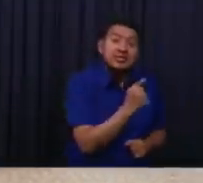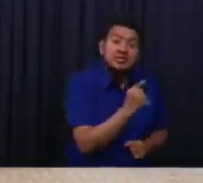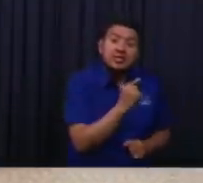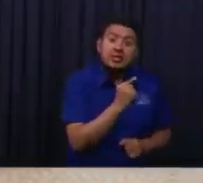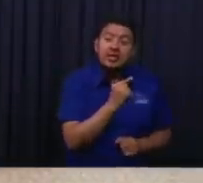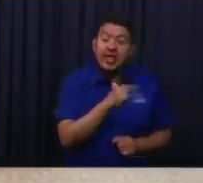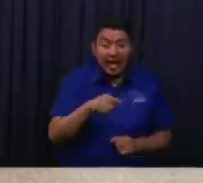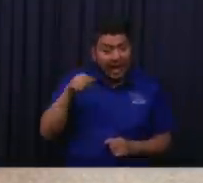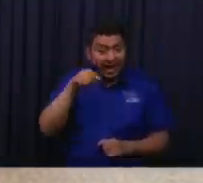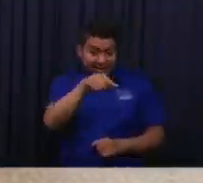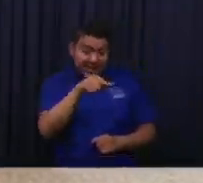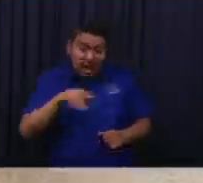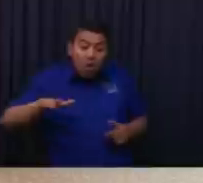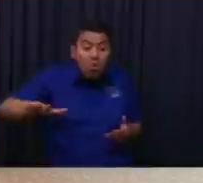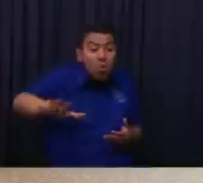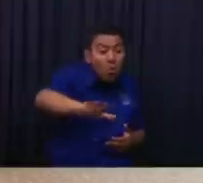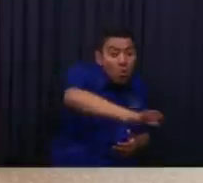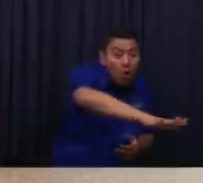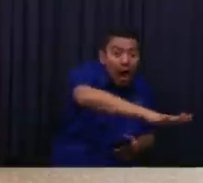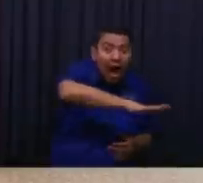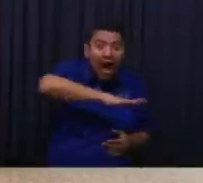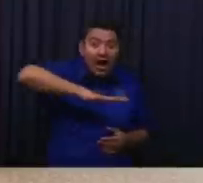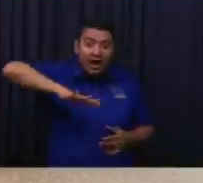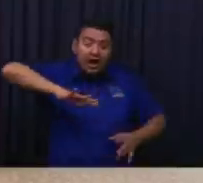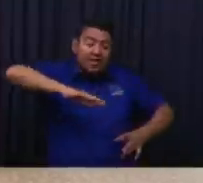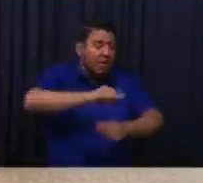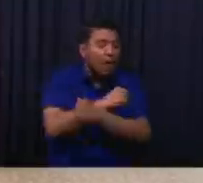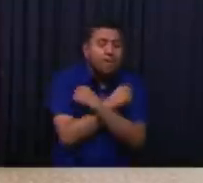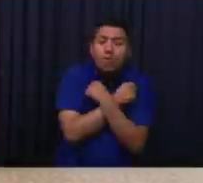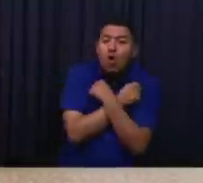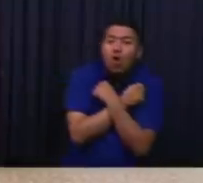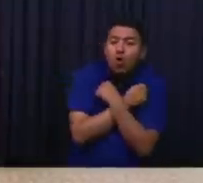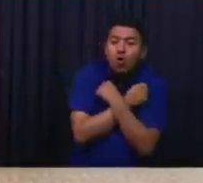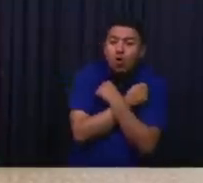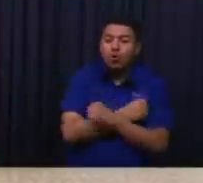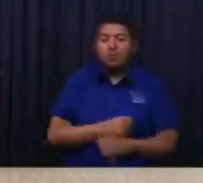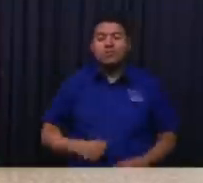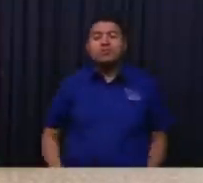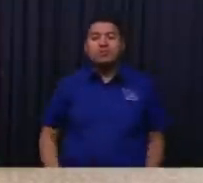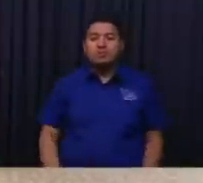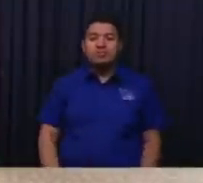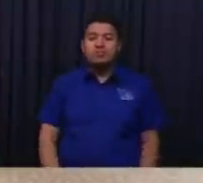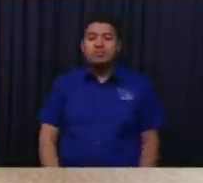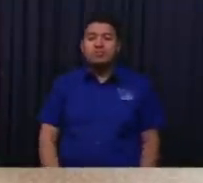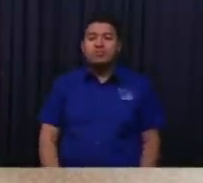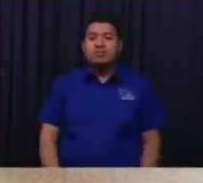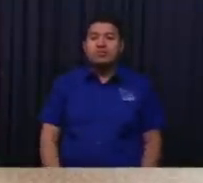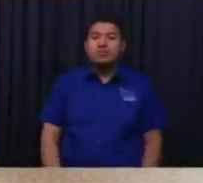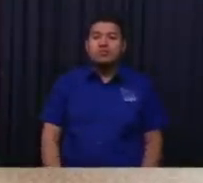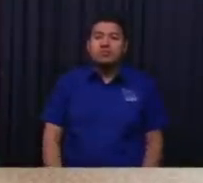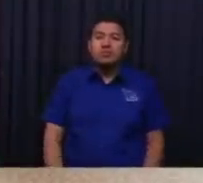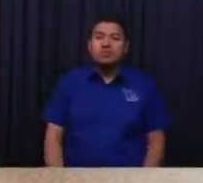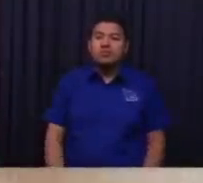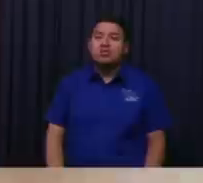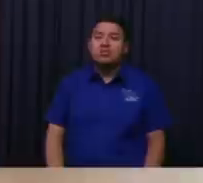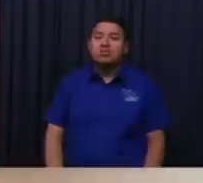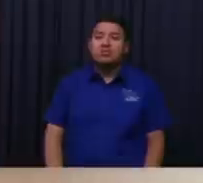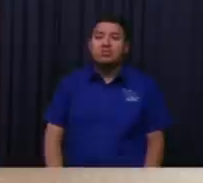se convierte en el lugar de los amores, el lugar de los amores.